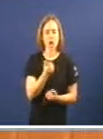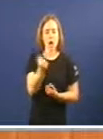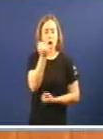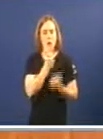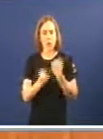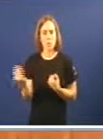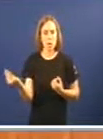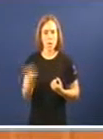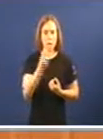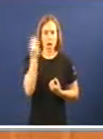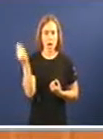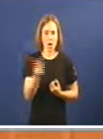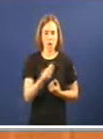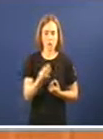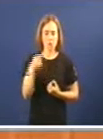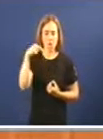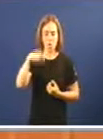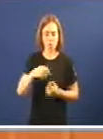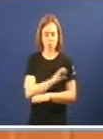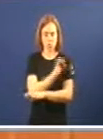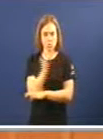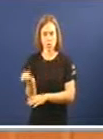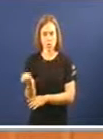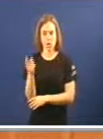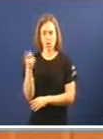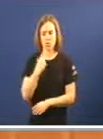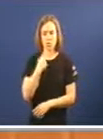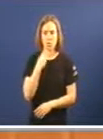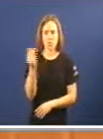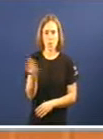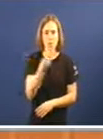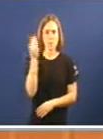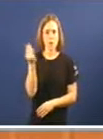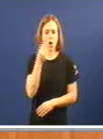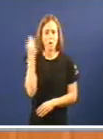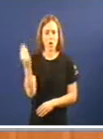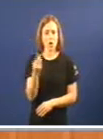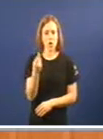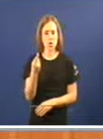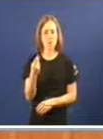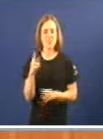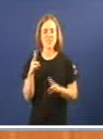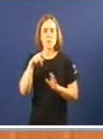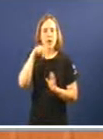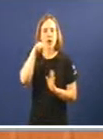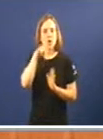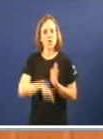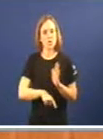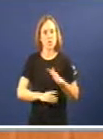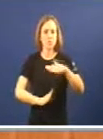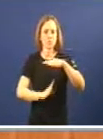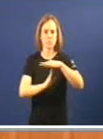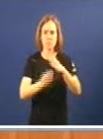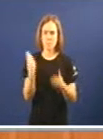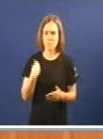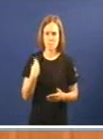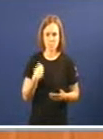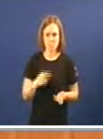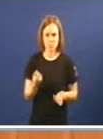durante todo pleno día de o se mantén también a día de hoy a suspensiones de unas condiciones as que trabajadoras y trabajadores